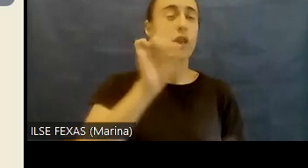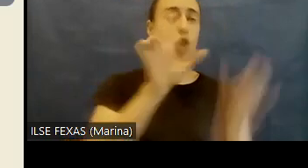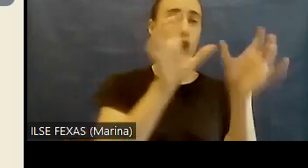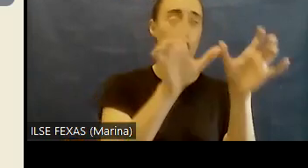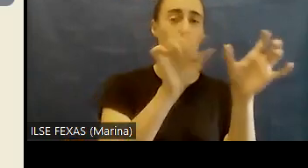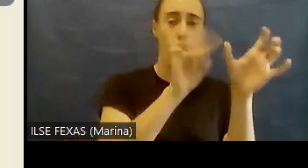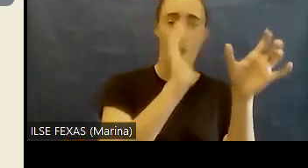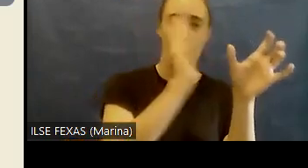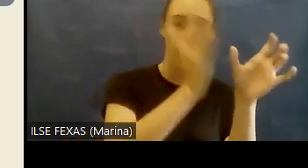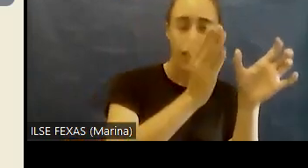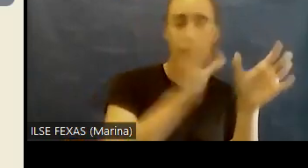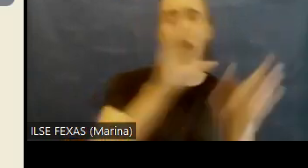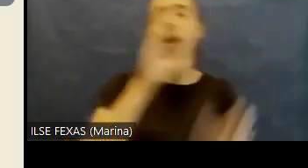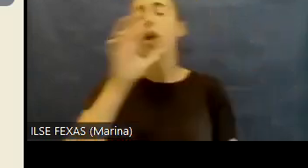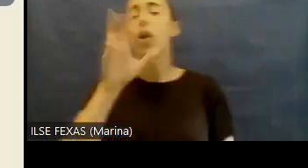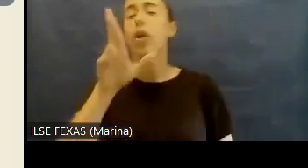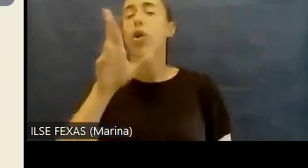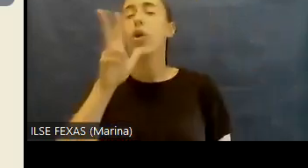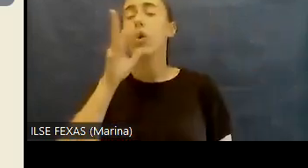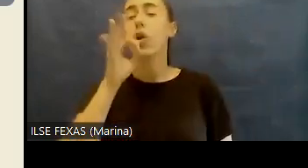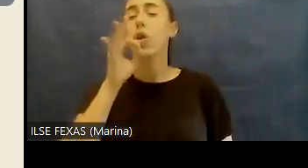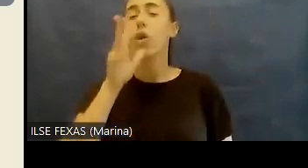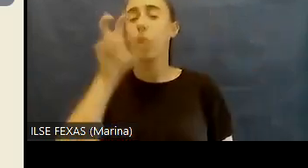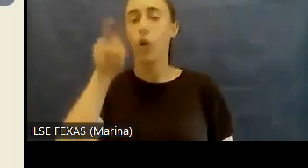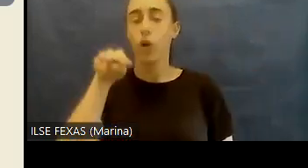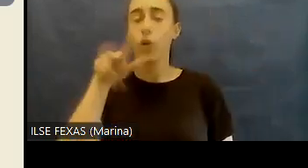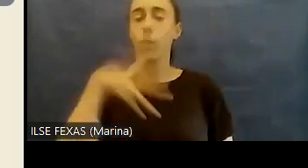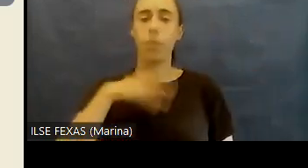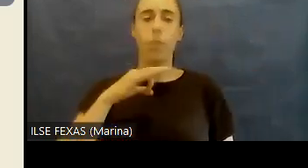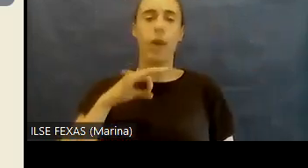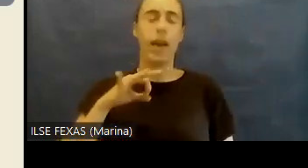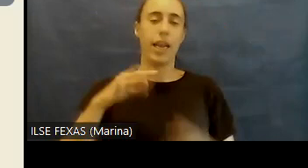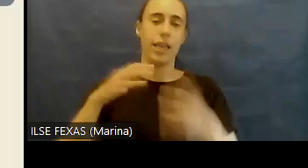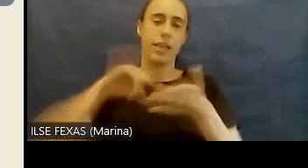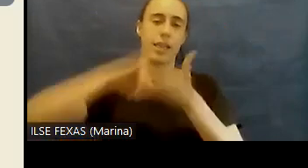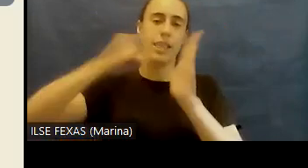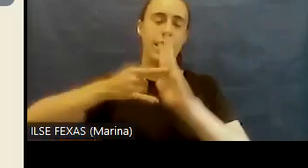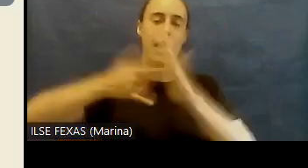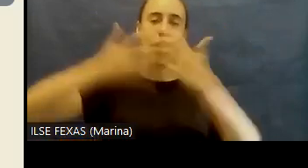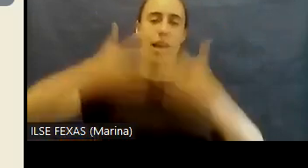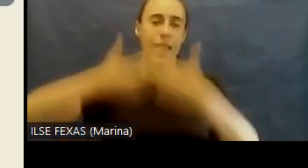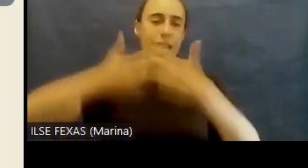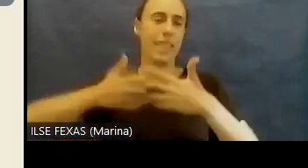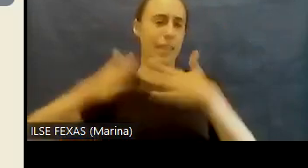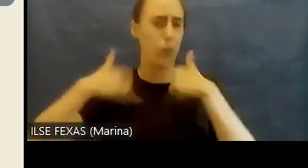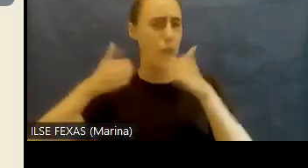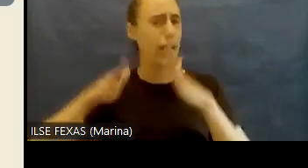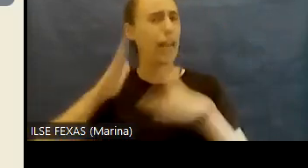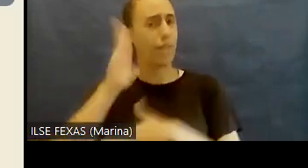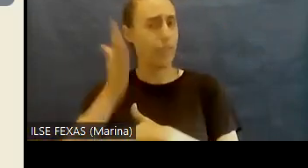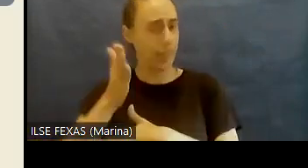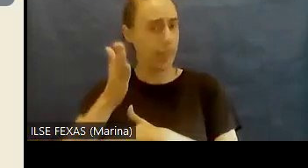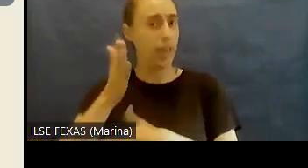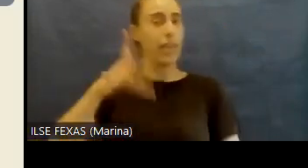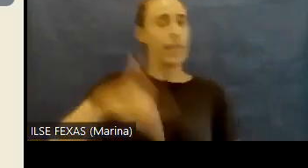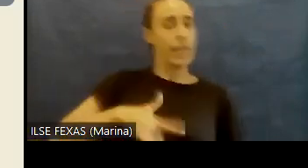a cualquier tramo digestivo, por lo tanto también puede afectar al intestino. Es decir, como enfermedades inflamatorias intestinales, si encontramos alguna enfermedad